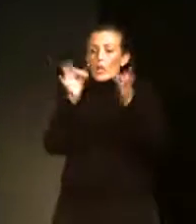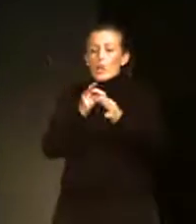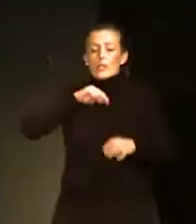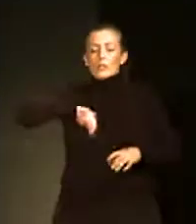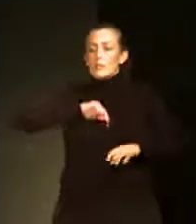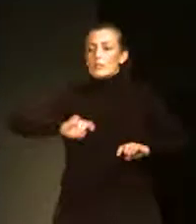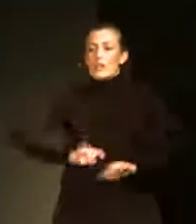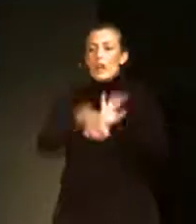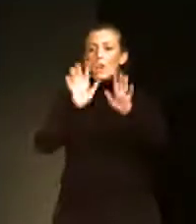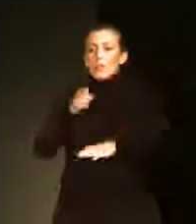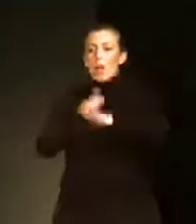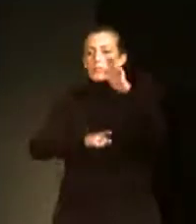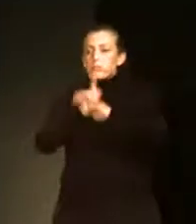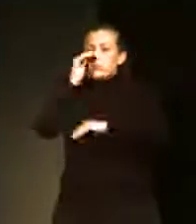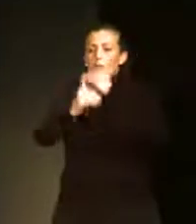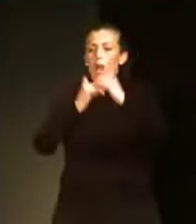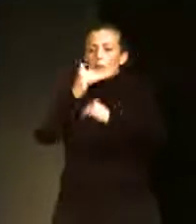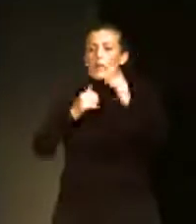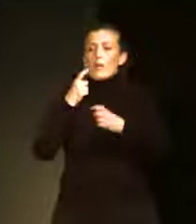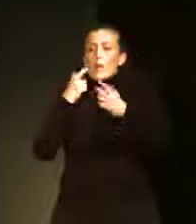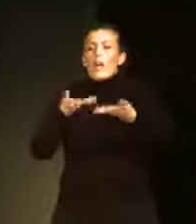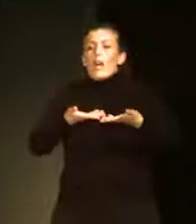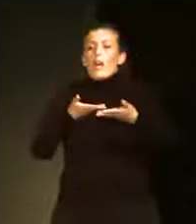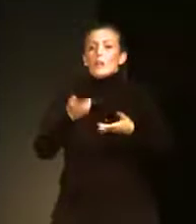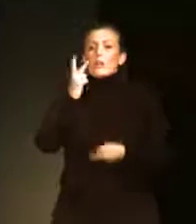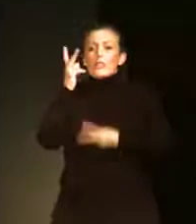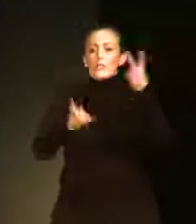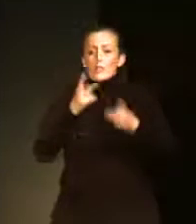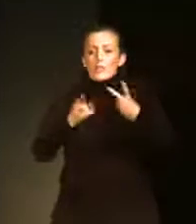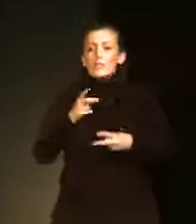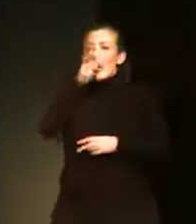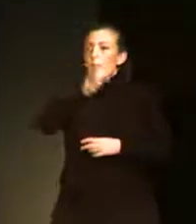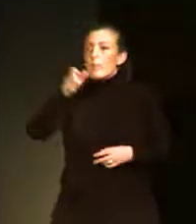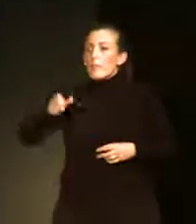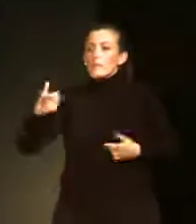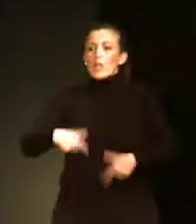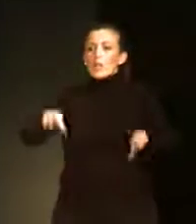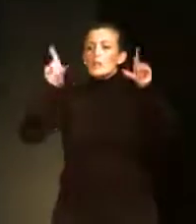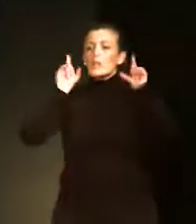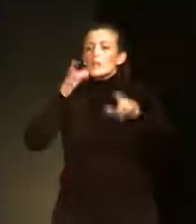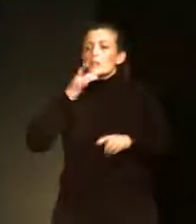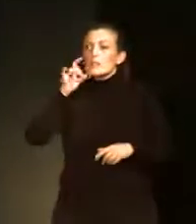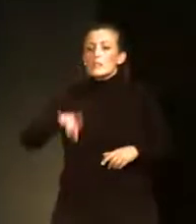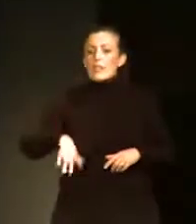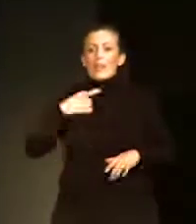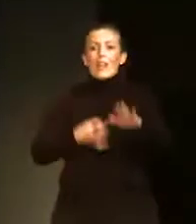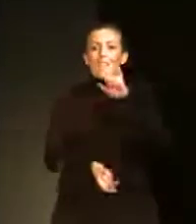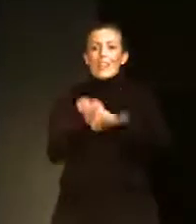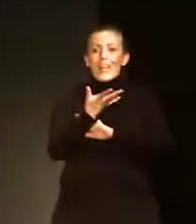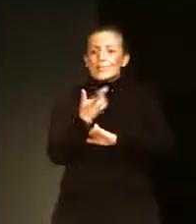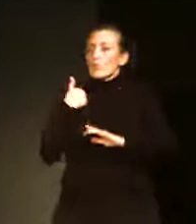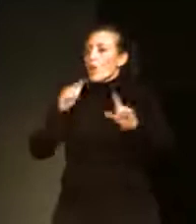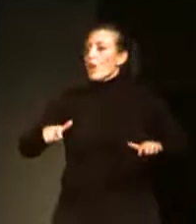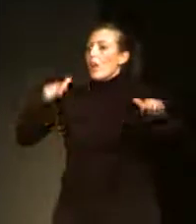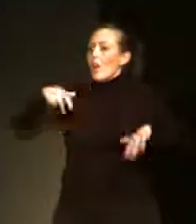de que hemos avanzado, ayudando a visibilizar y prestigiar a los verdaderos protagonistas de la creación escénica